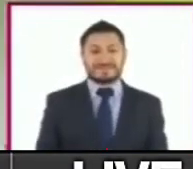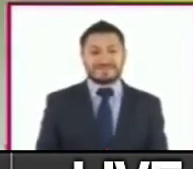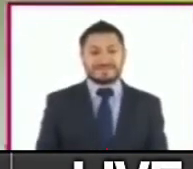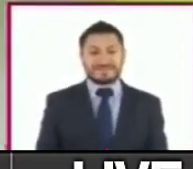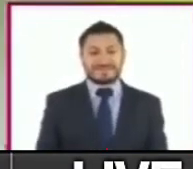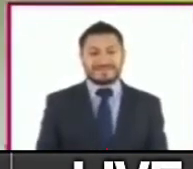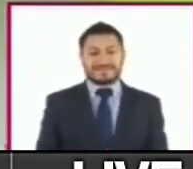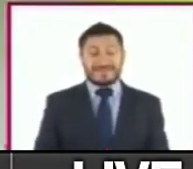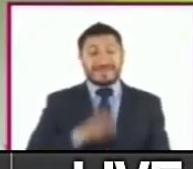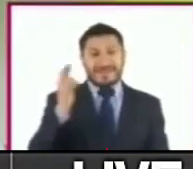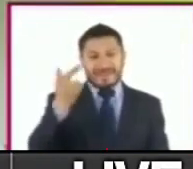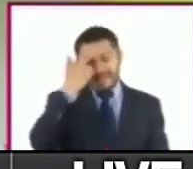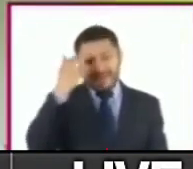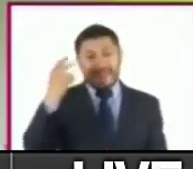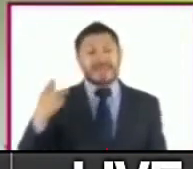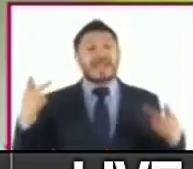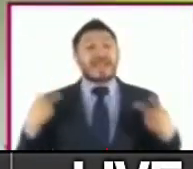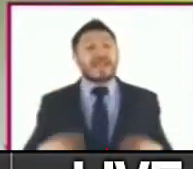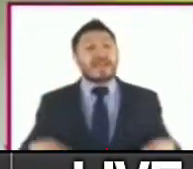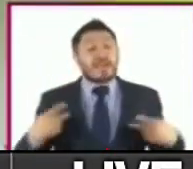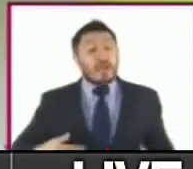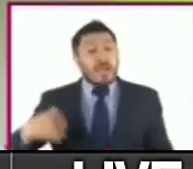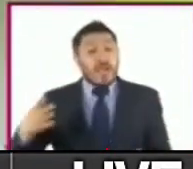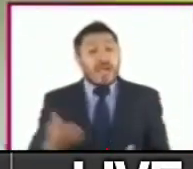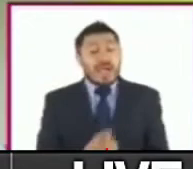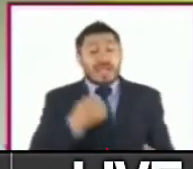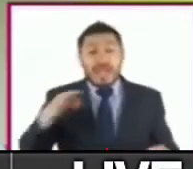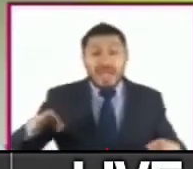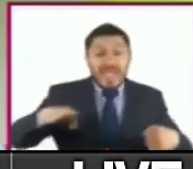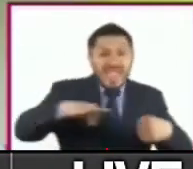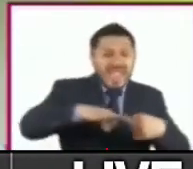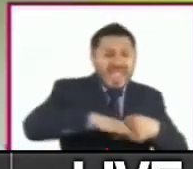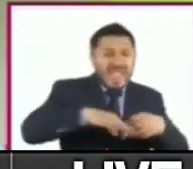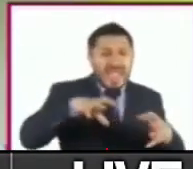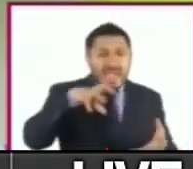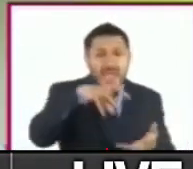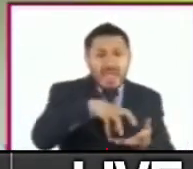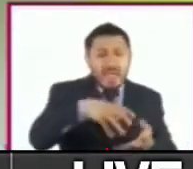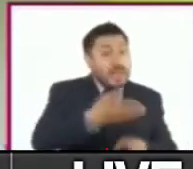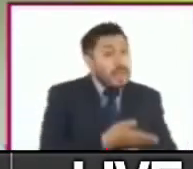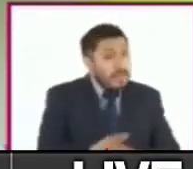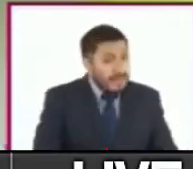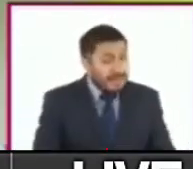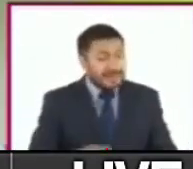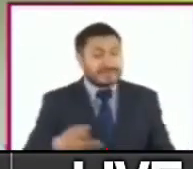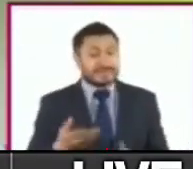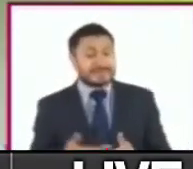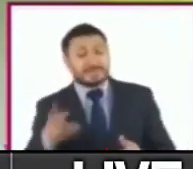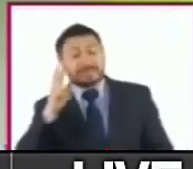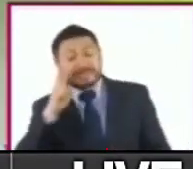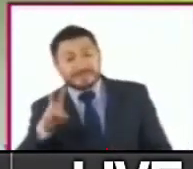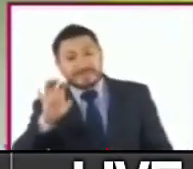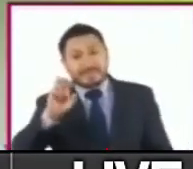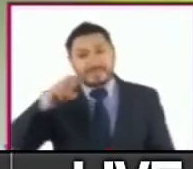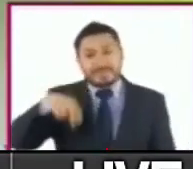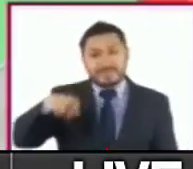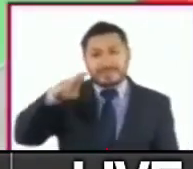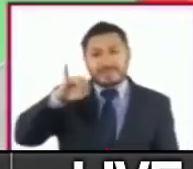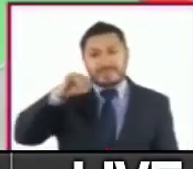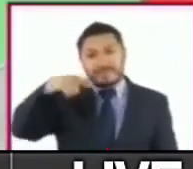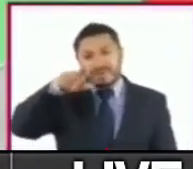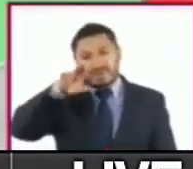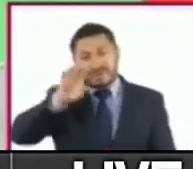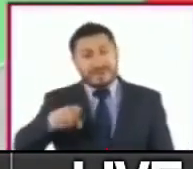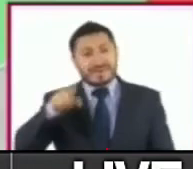Recuerden que va a ganar el que quede más cerca de la pelota blanca. Veamos, Enrique, creo que esta vez